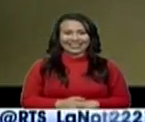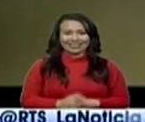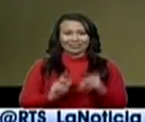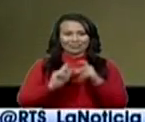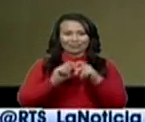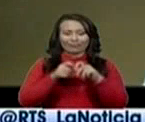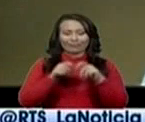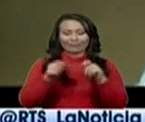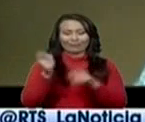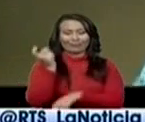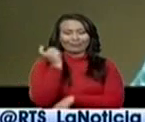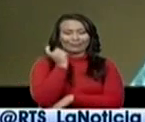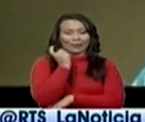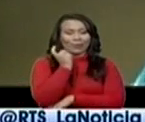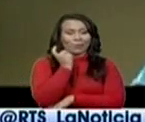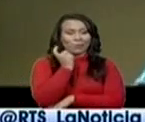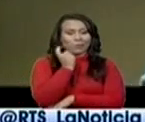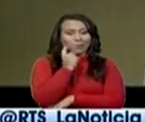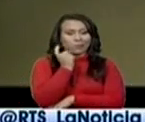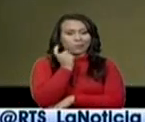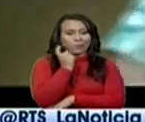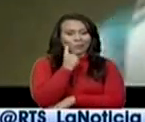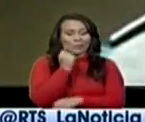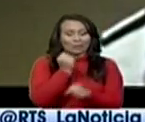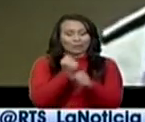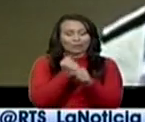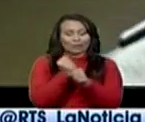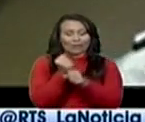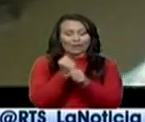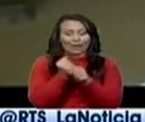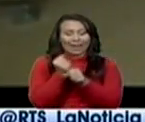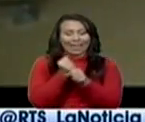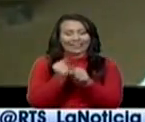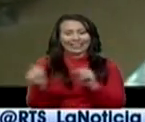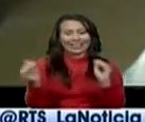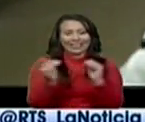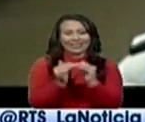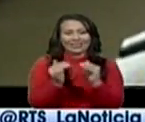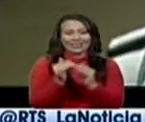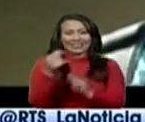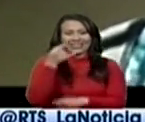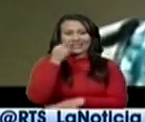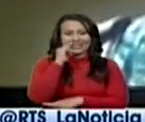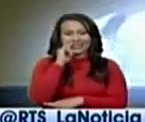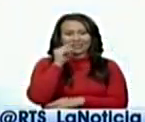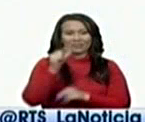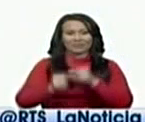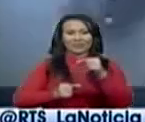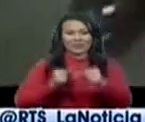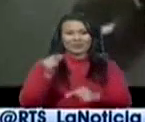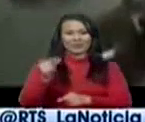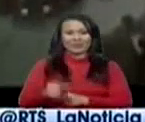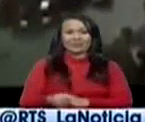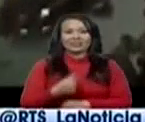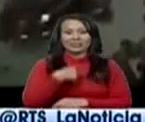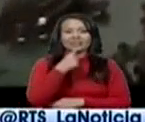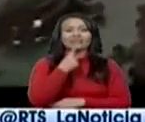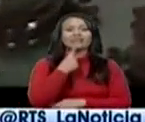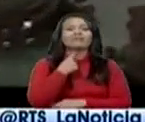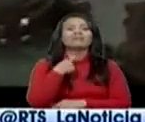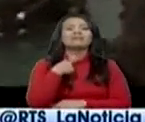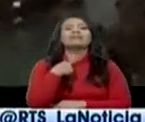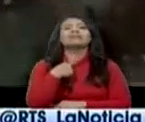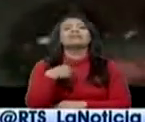El poder degustar de un delicioso chocolate como lo hacen los niños es un placer del que de a poco nos privamos los adultos por los